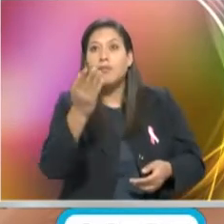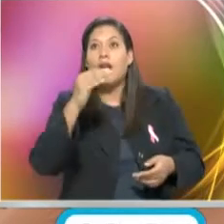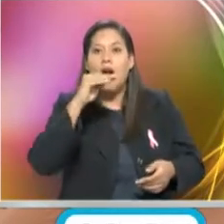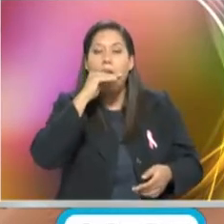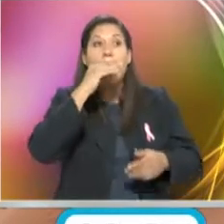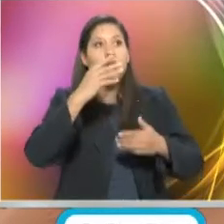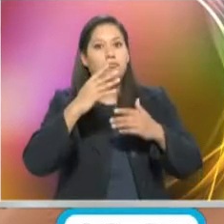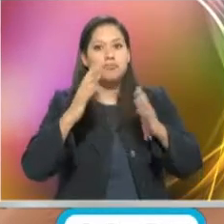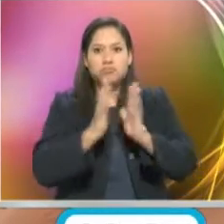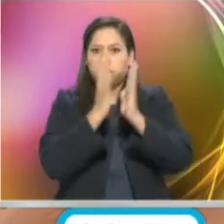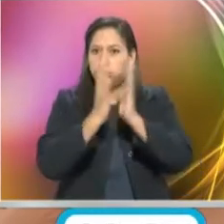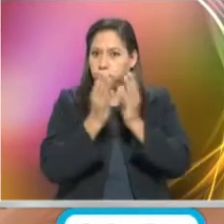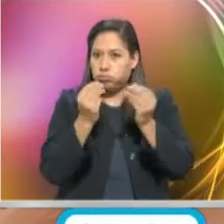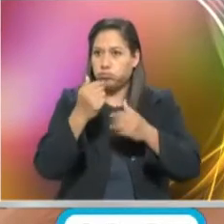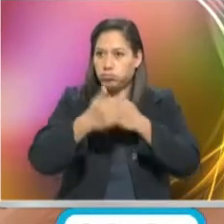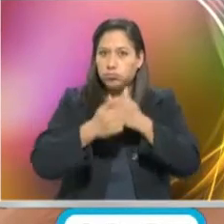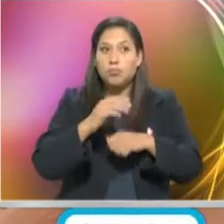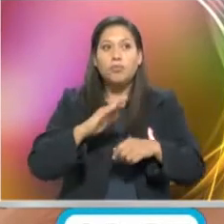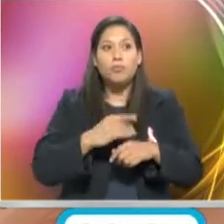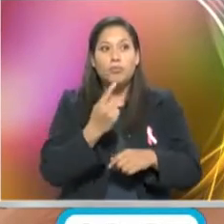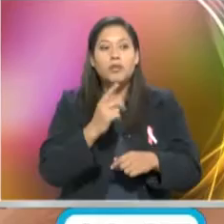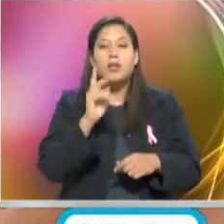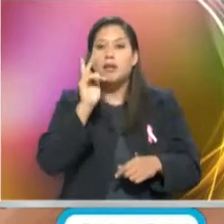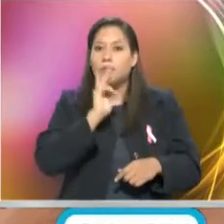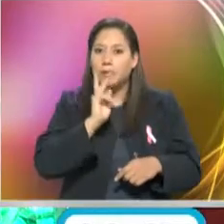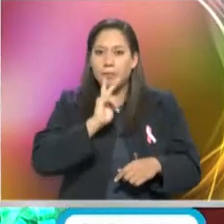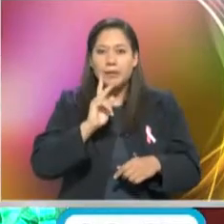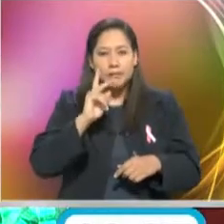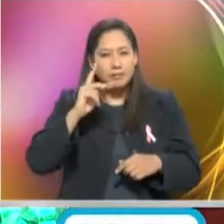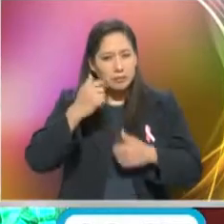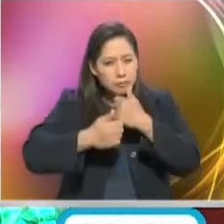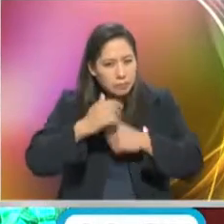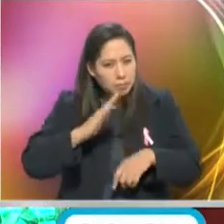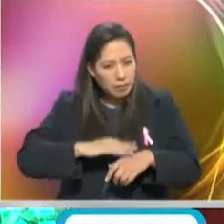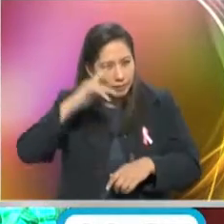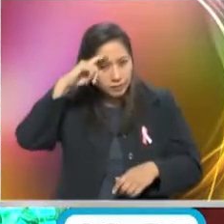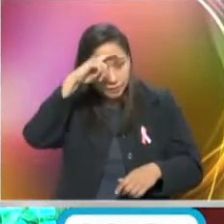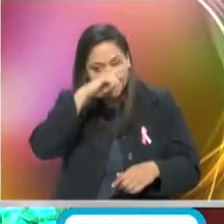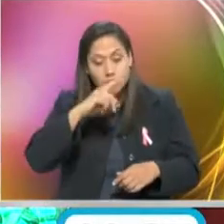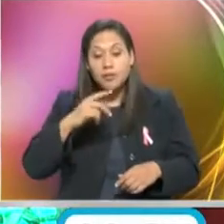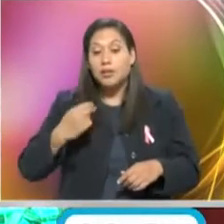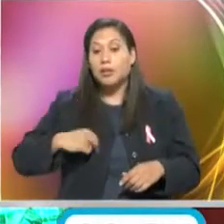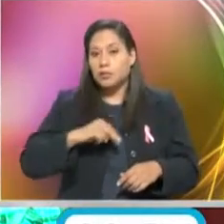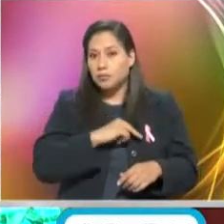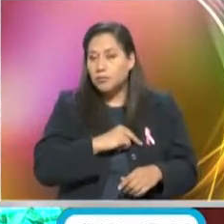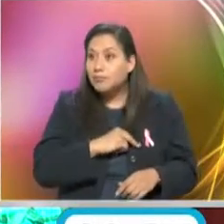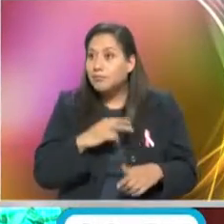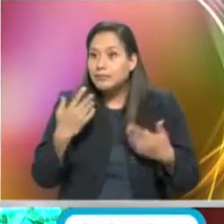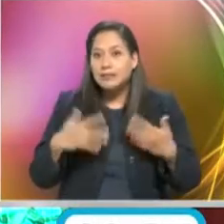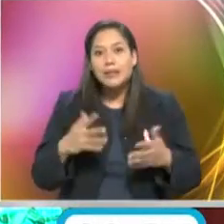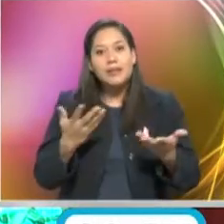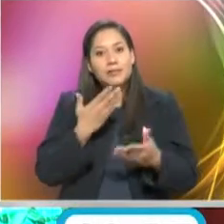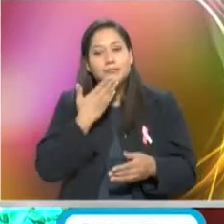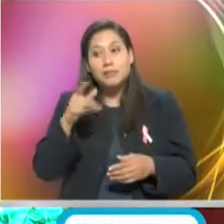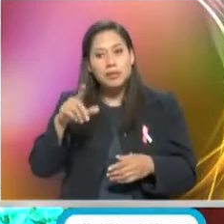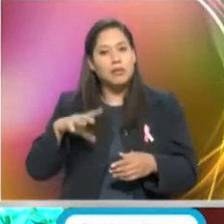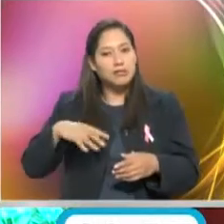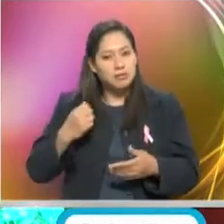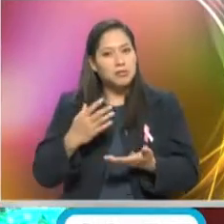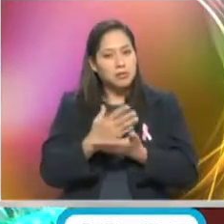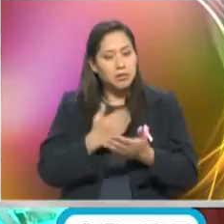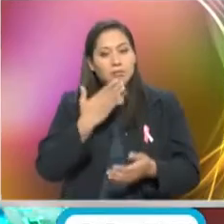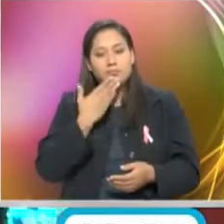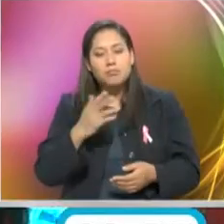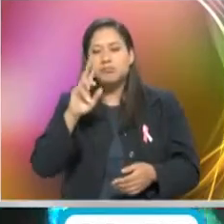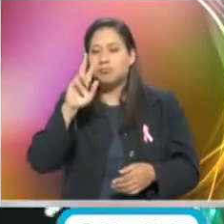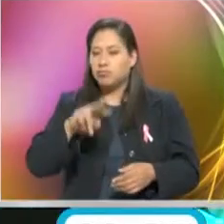peleado, porque obviamente pues, es la prueba más compleja y salimos en las cosas increíblemente bien, ella le echó muchas ganas.